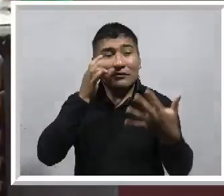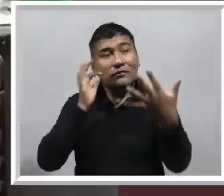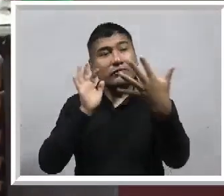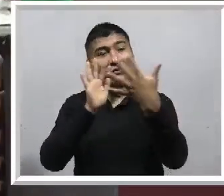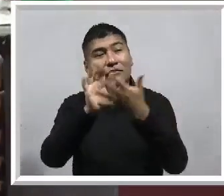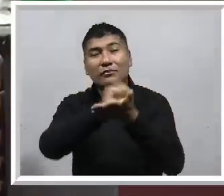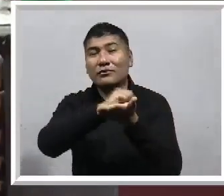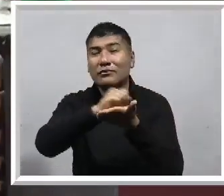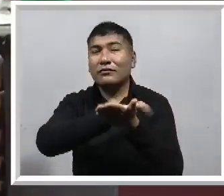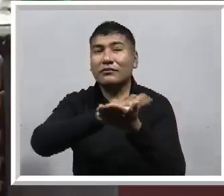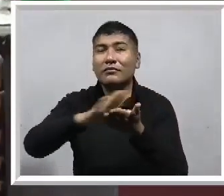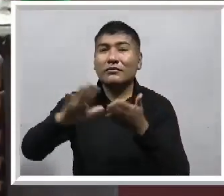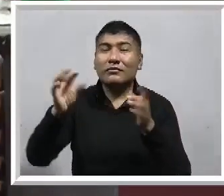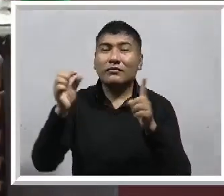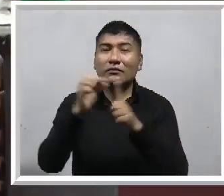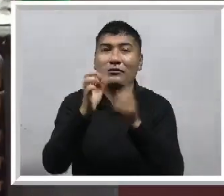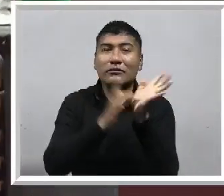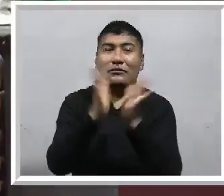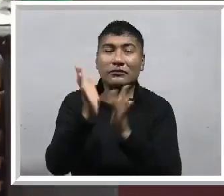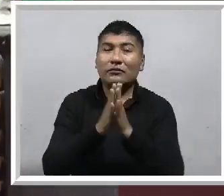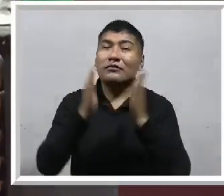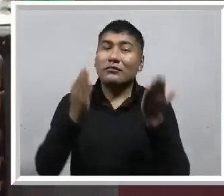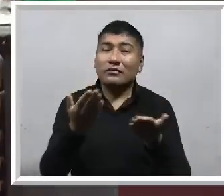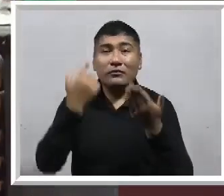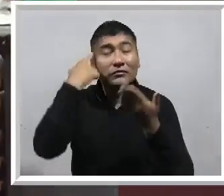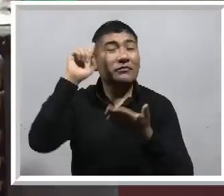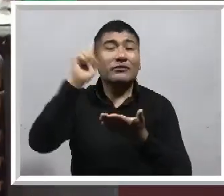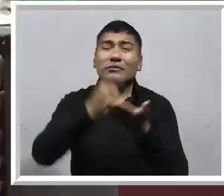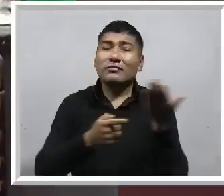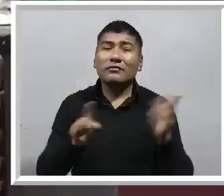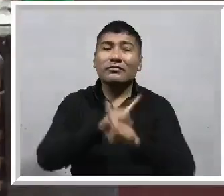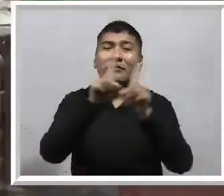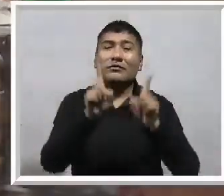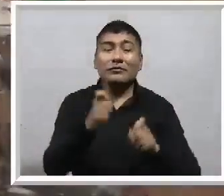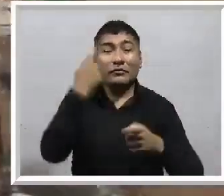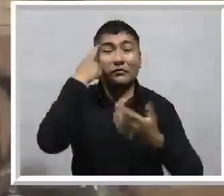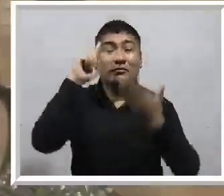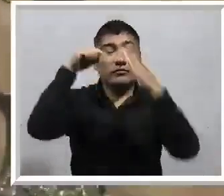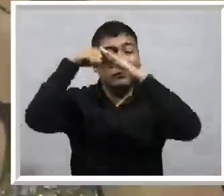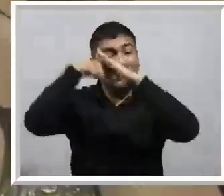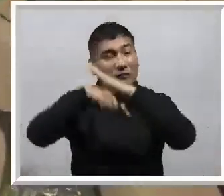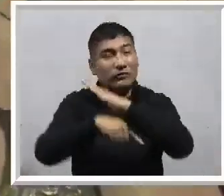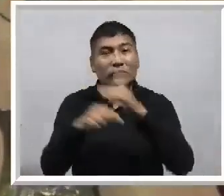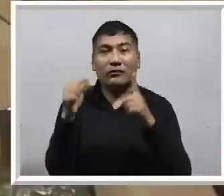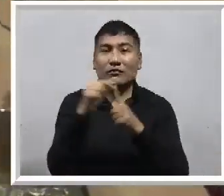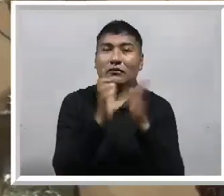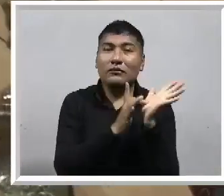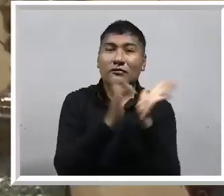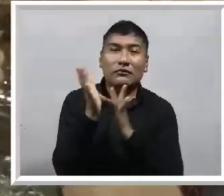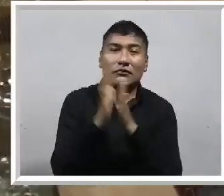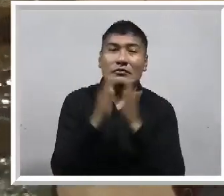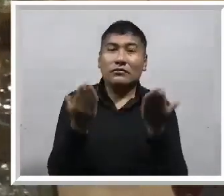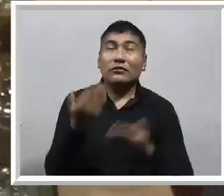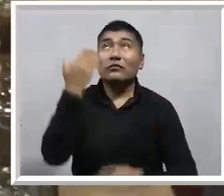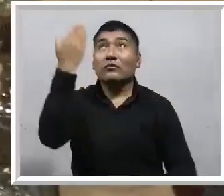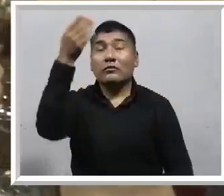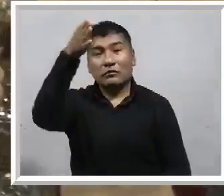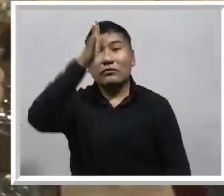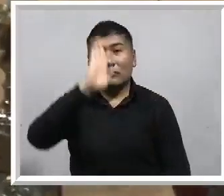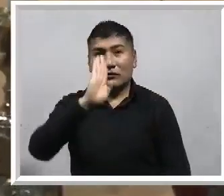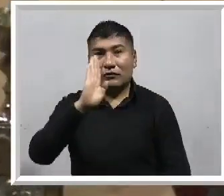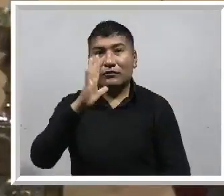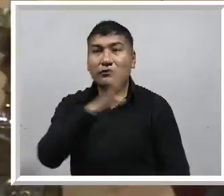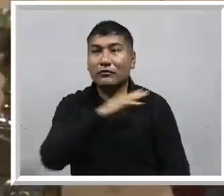sagrada escritura para qué Para profundizar la palabra de Dios y para